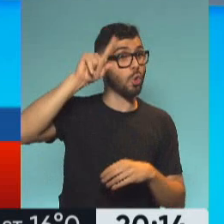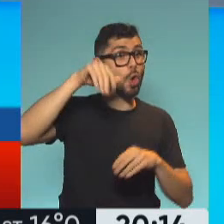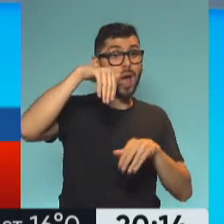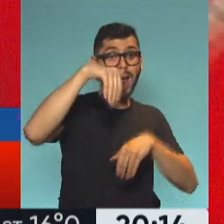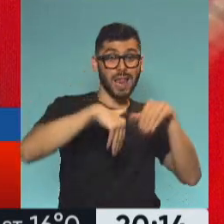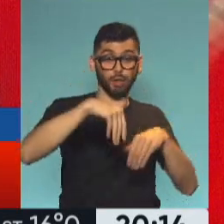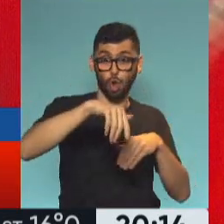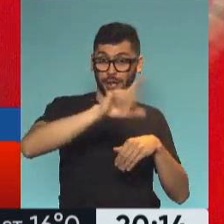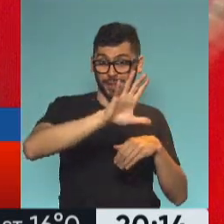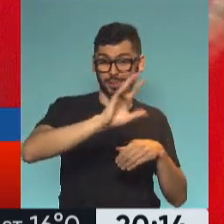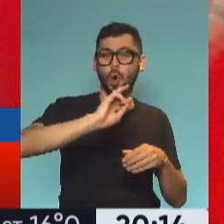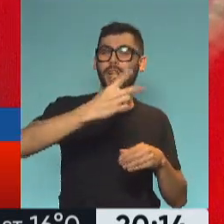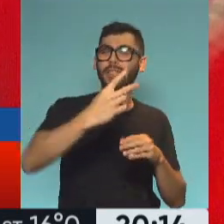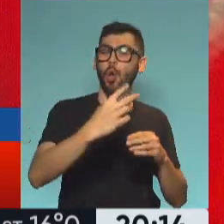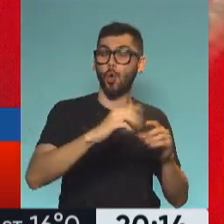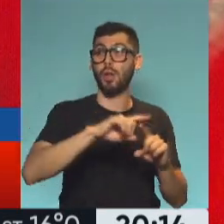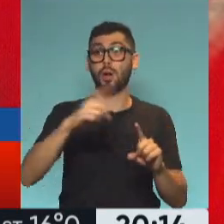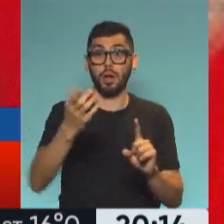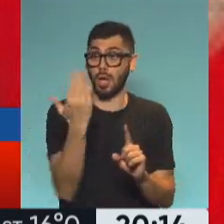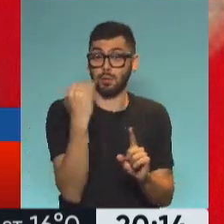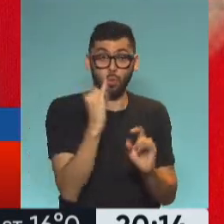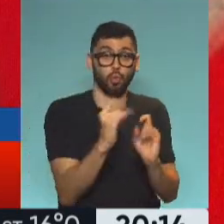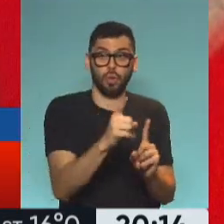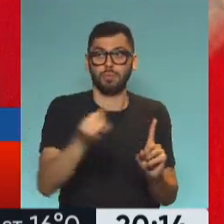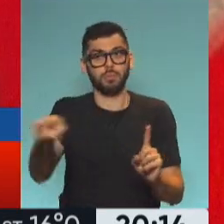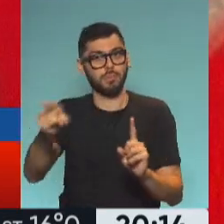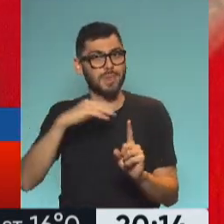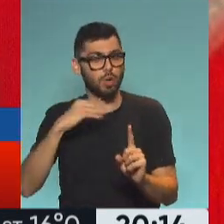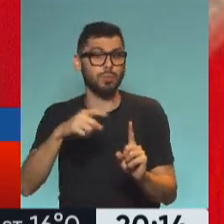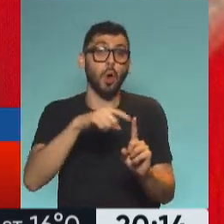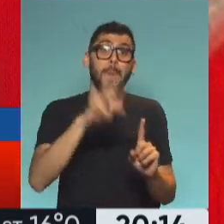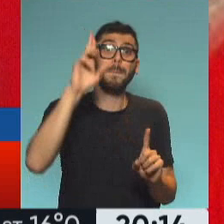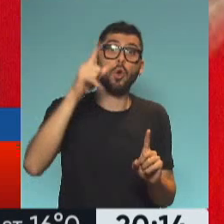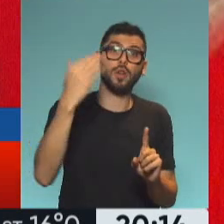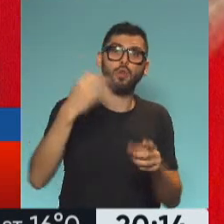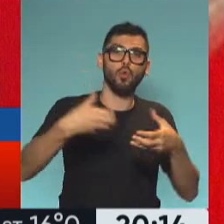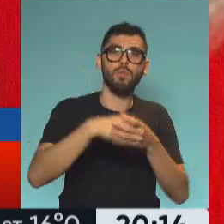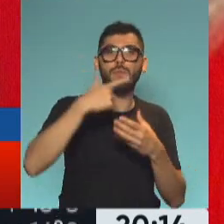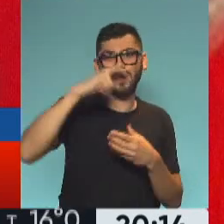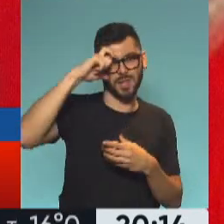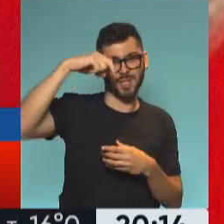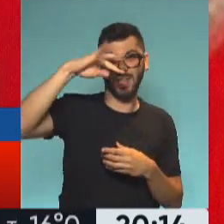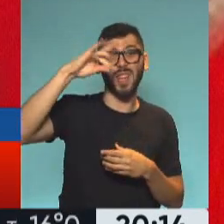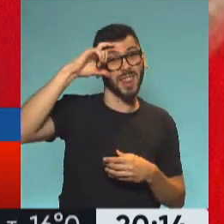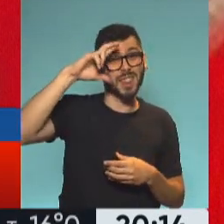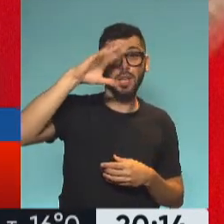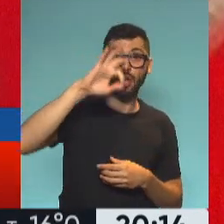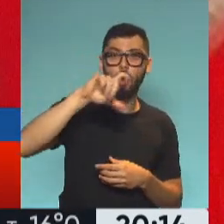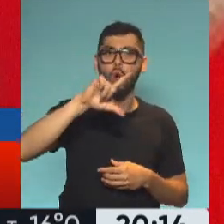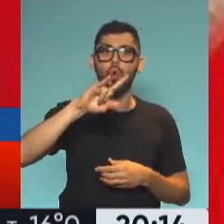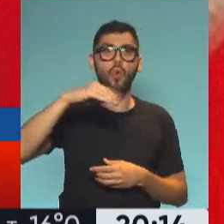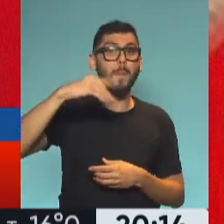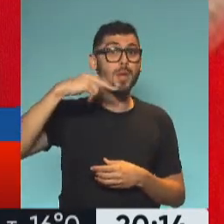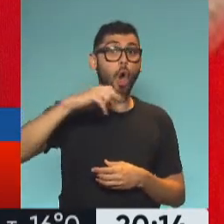mencionábamos lo que pasó en perú recordó también vinculado al tema digamos de sendero luminoso y cómo se está recalentando la